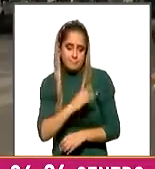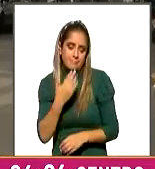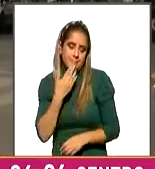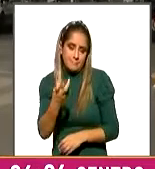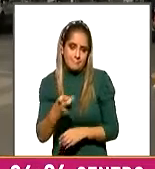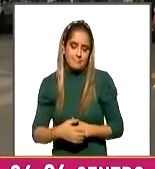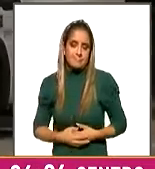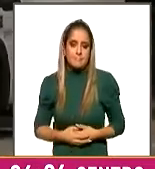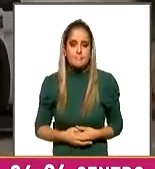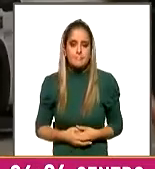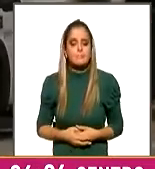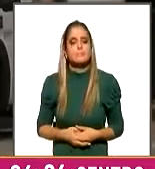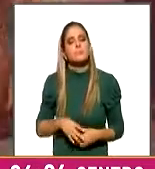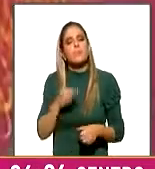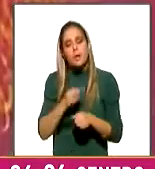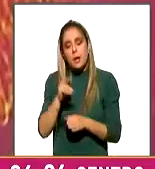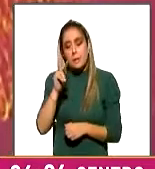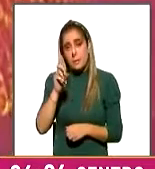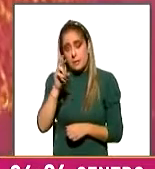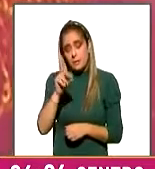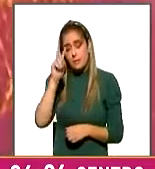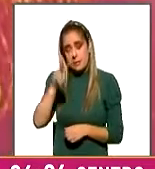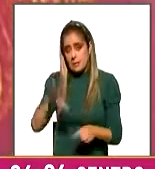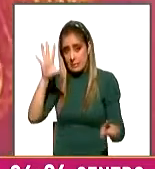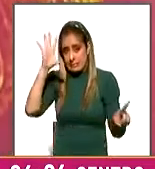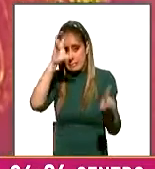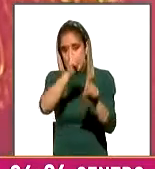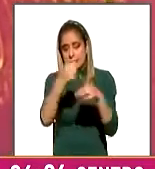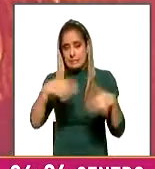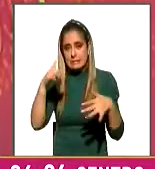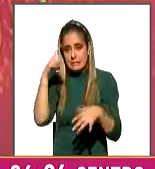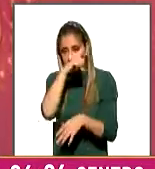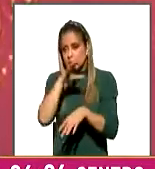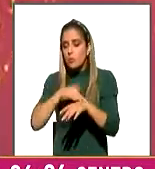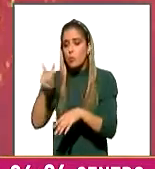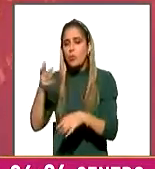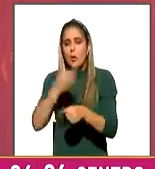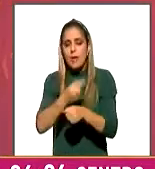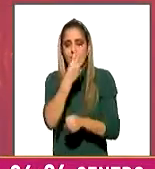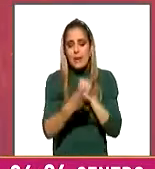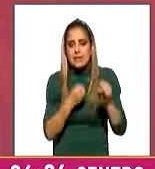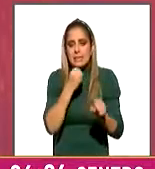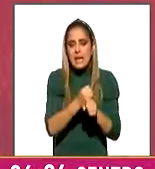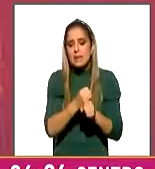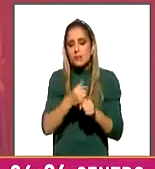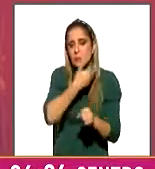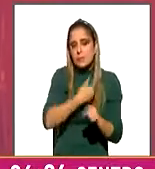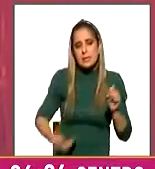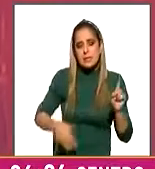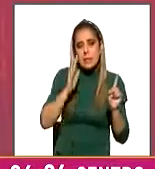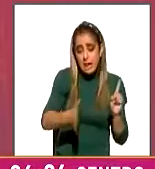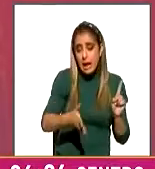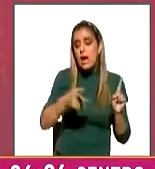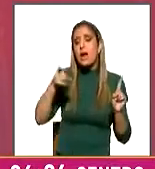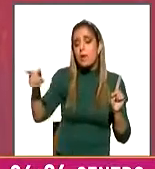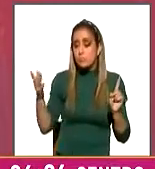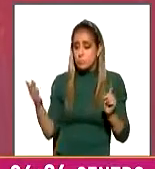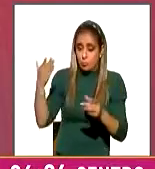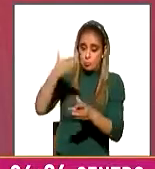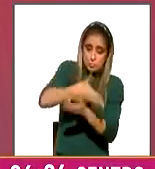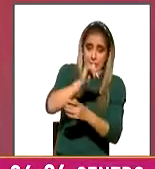para construir algunos hospitales a mediano y largo plazo. En eso estamos. Por lo pronto, Pedro, pues es un reto